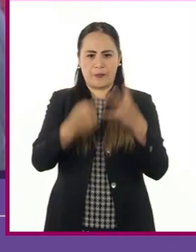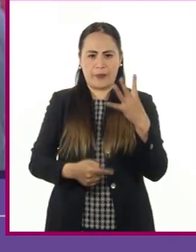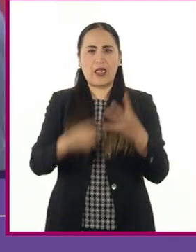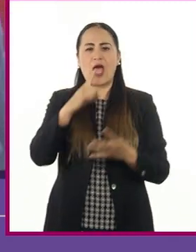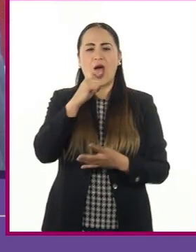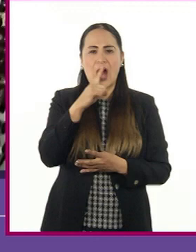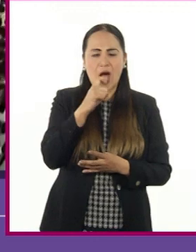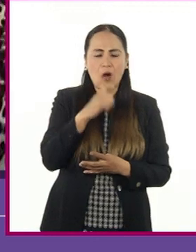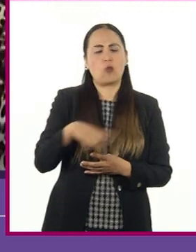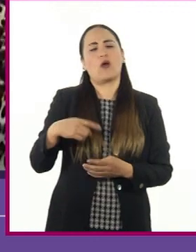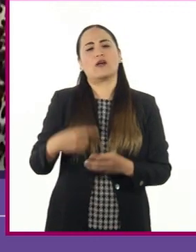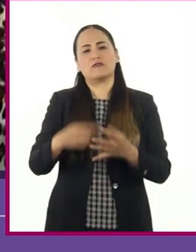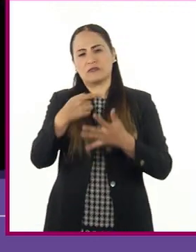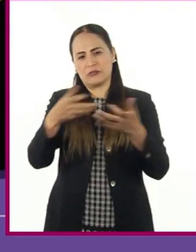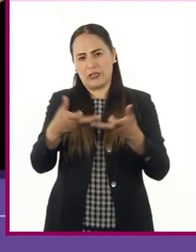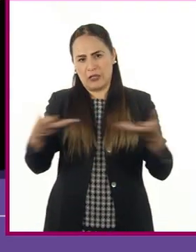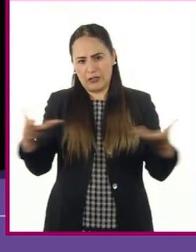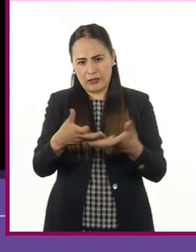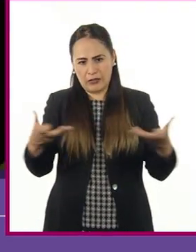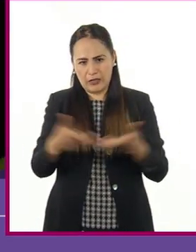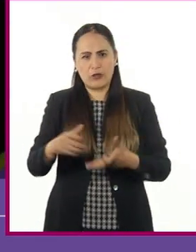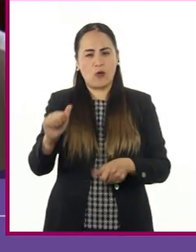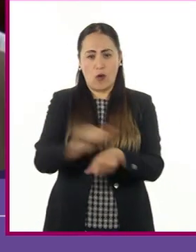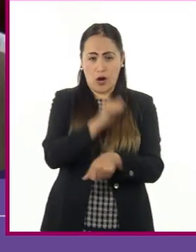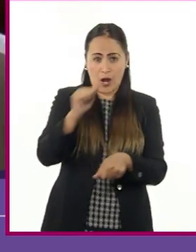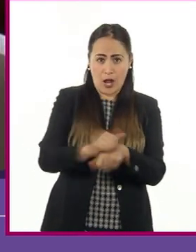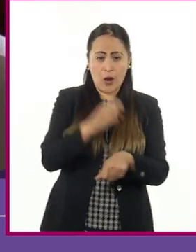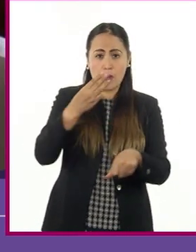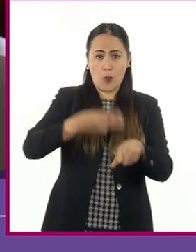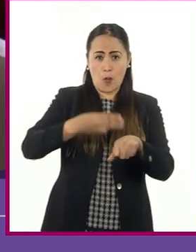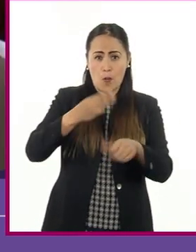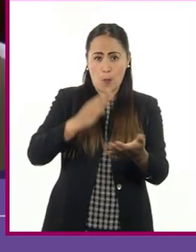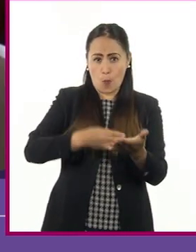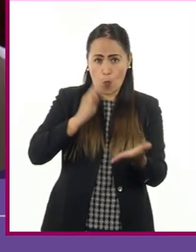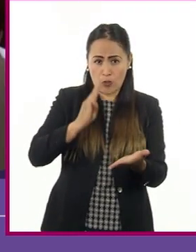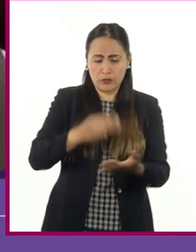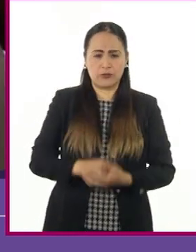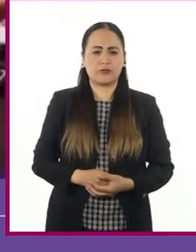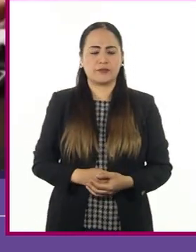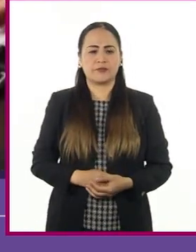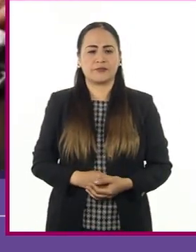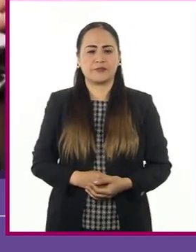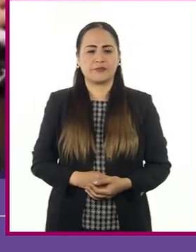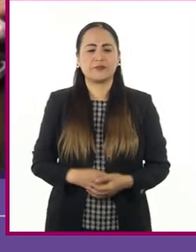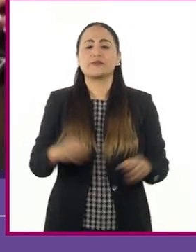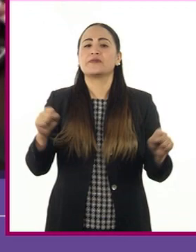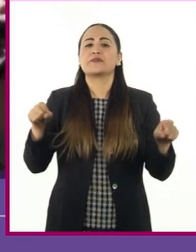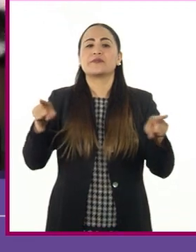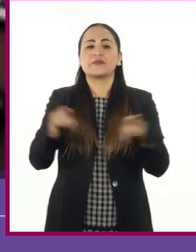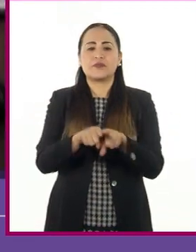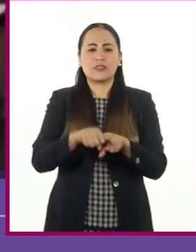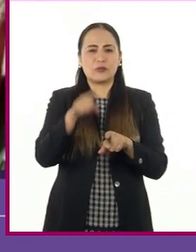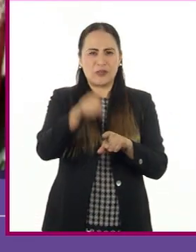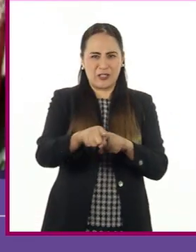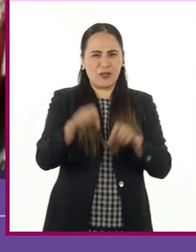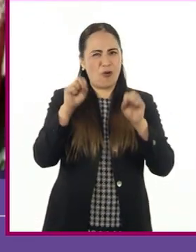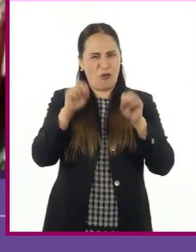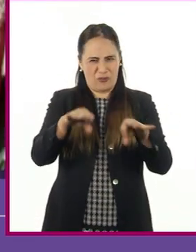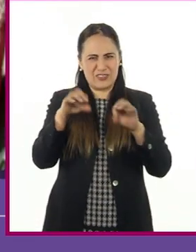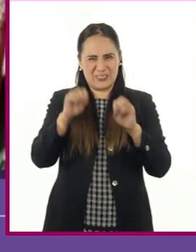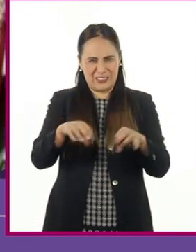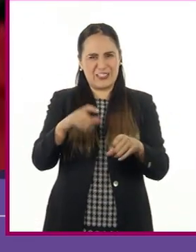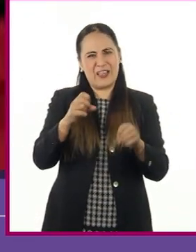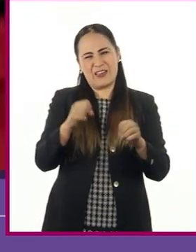agua, predial, tenencia y multas. Asimismo, brindan asesoría en módulos de información, por